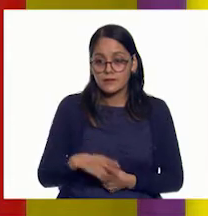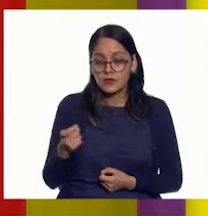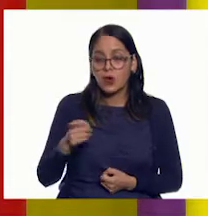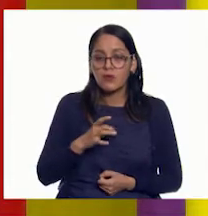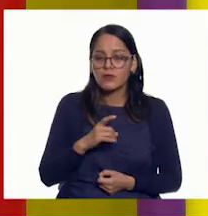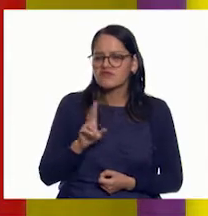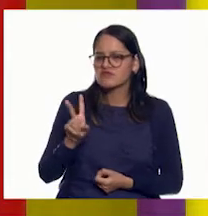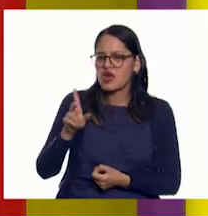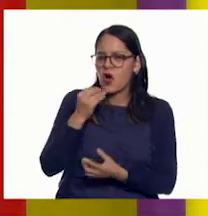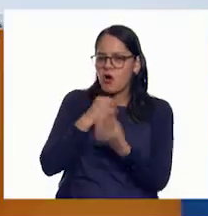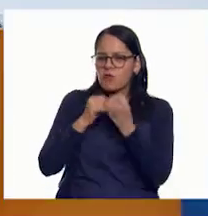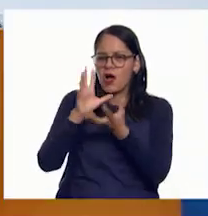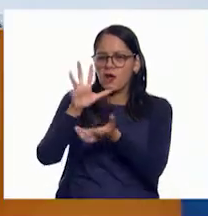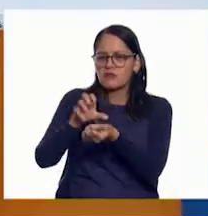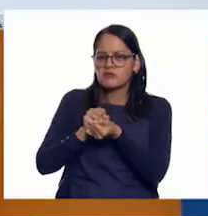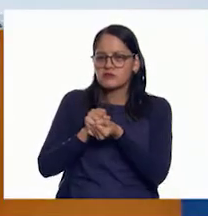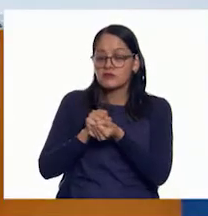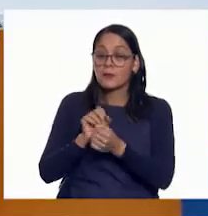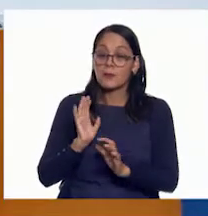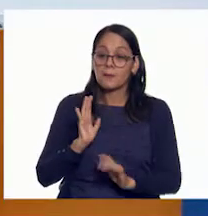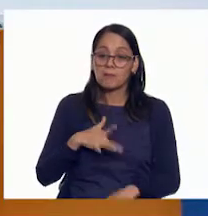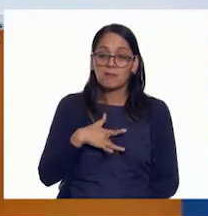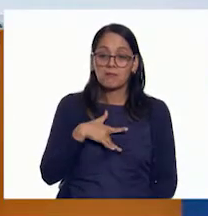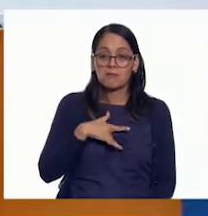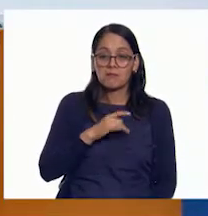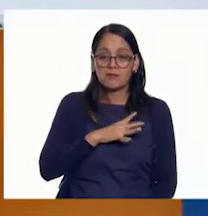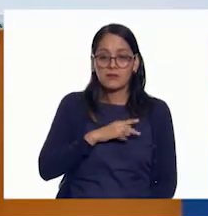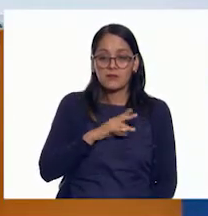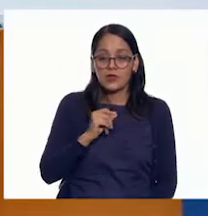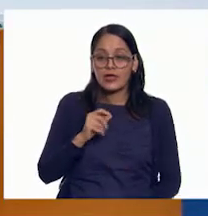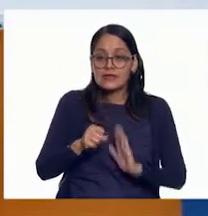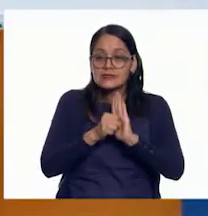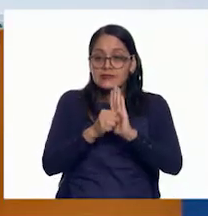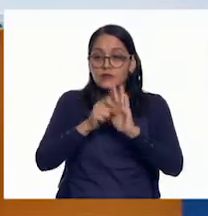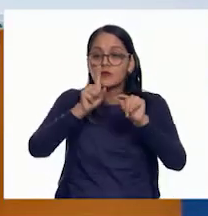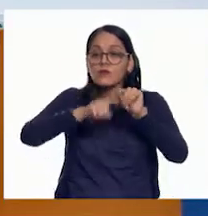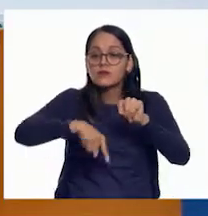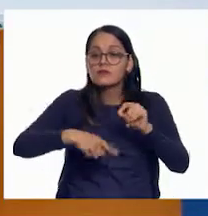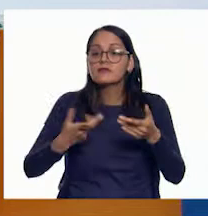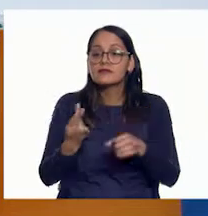miedo. ¿Qué pasa si no le anoto los signos?